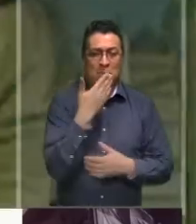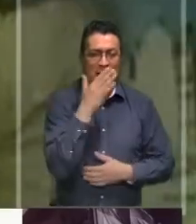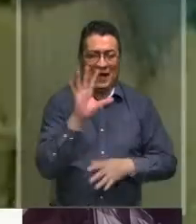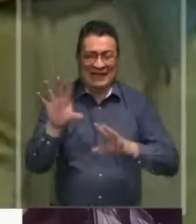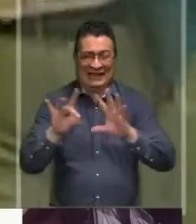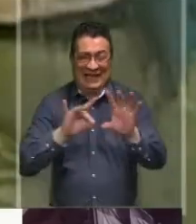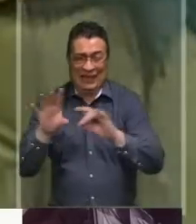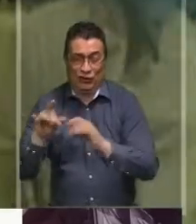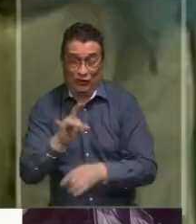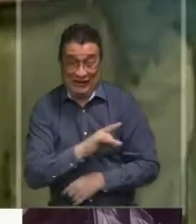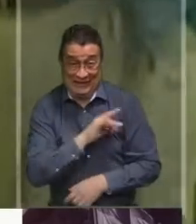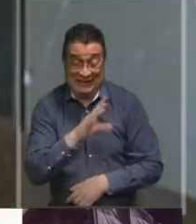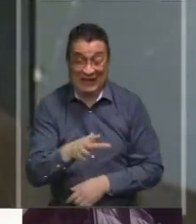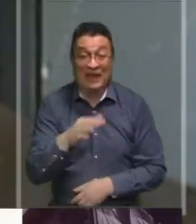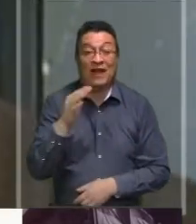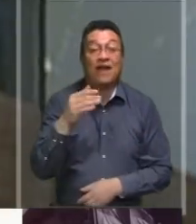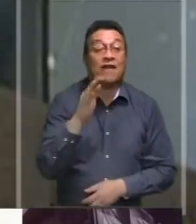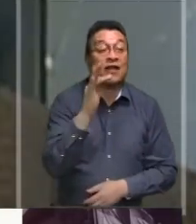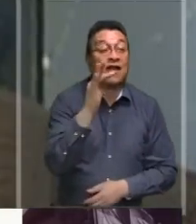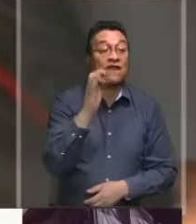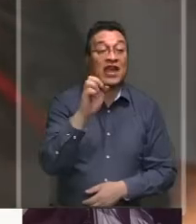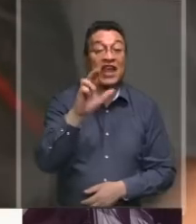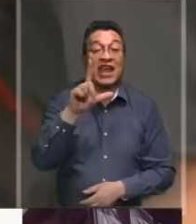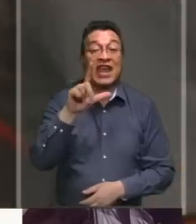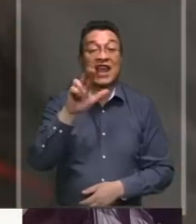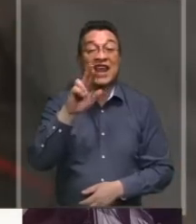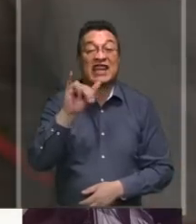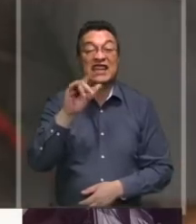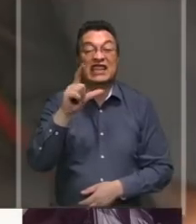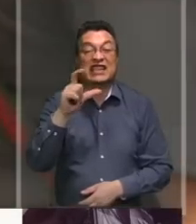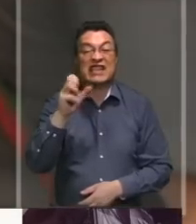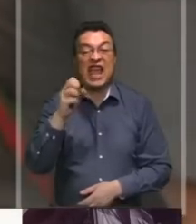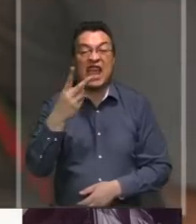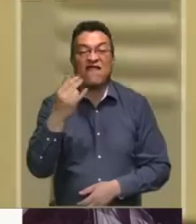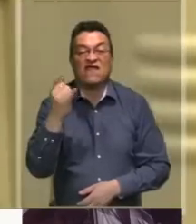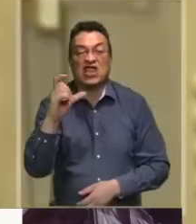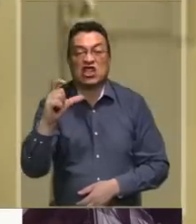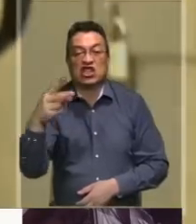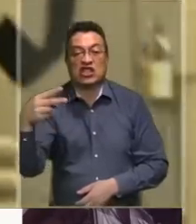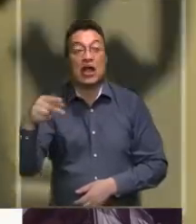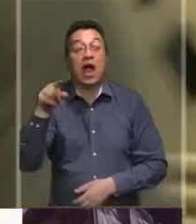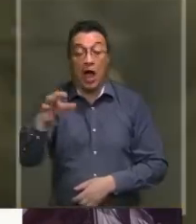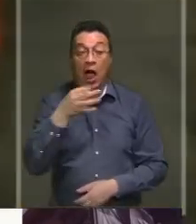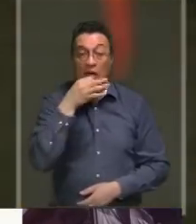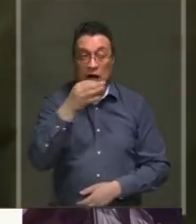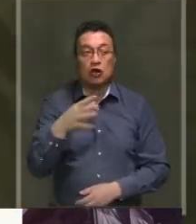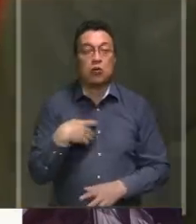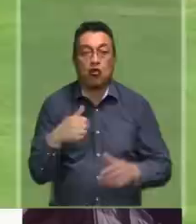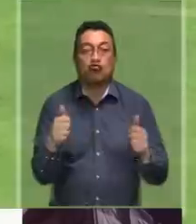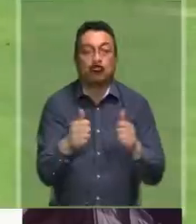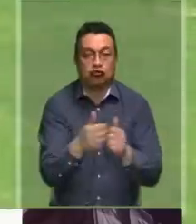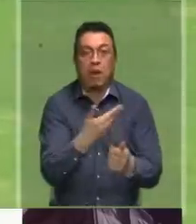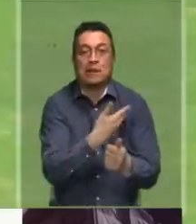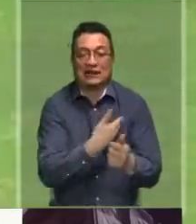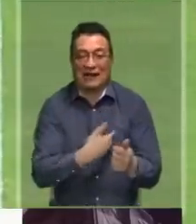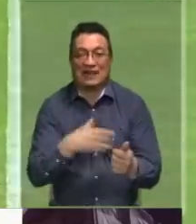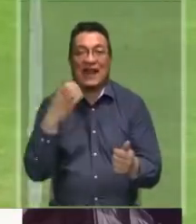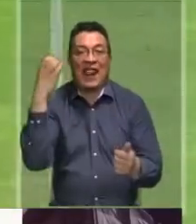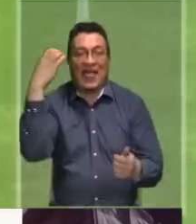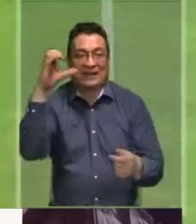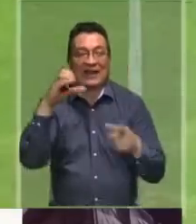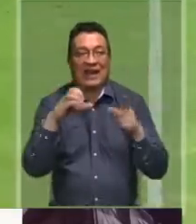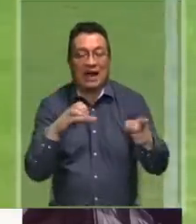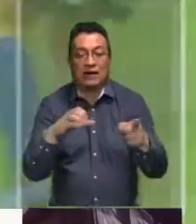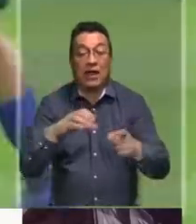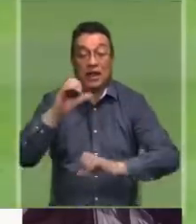jóvenes promesas, Fernando Felicevich, reconoció estar muy cerca del presidente de La Serena. También que su